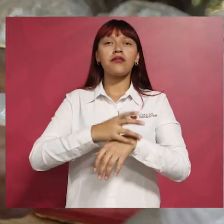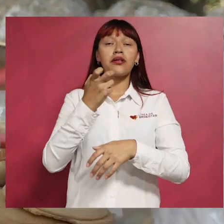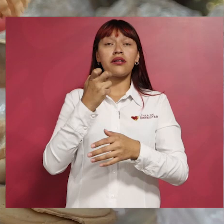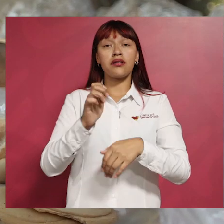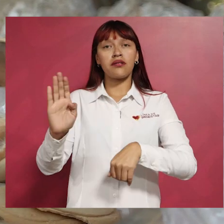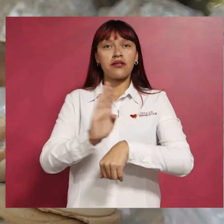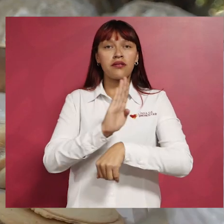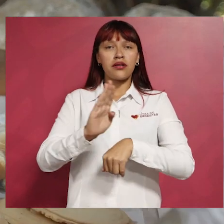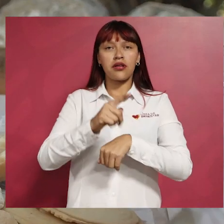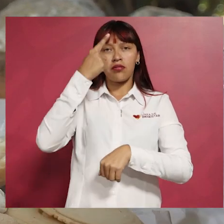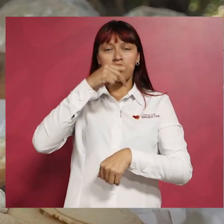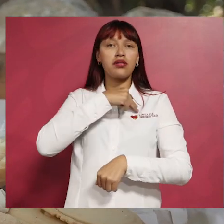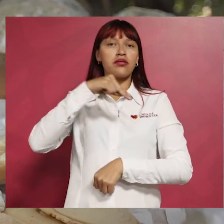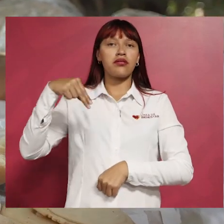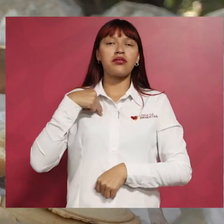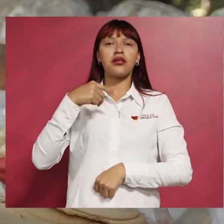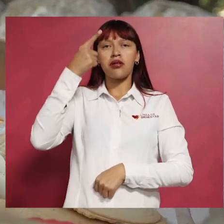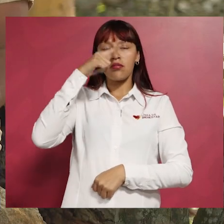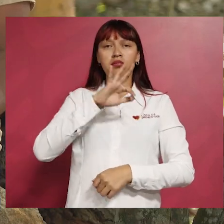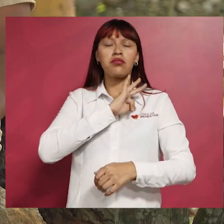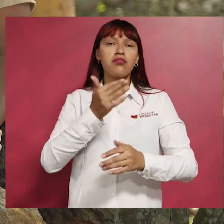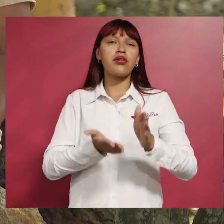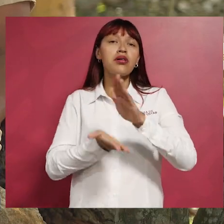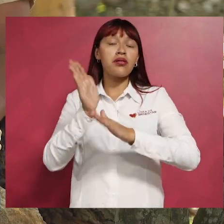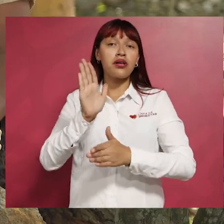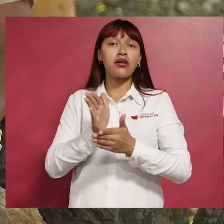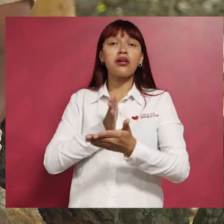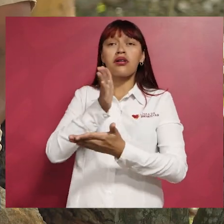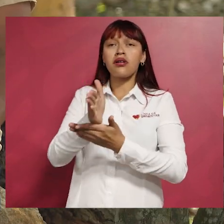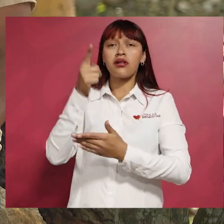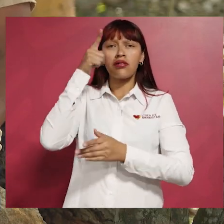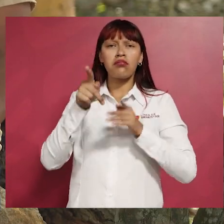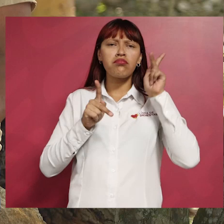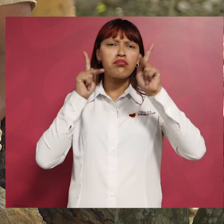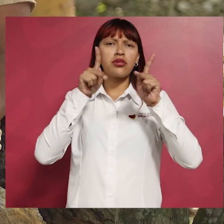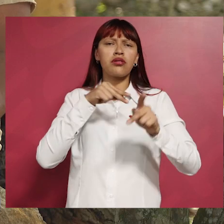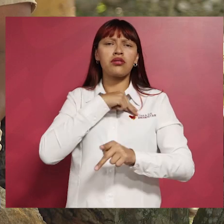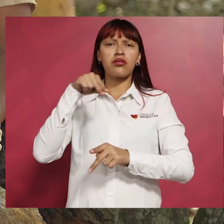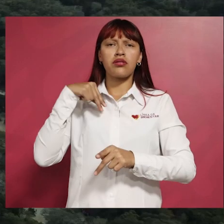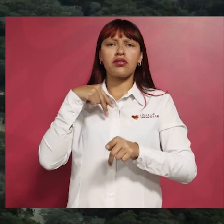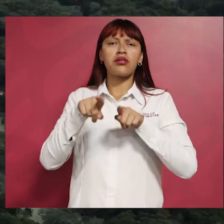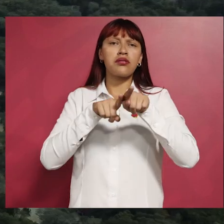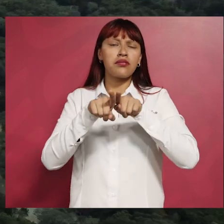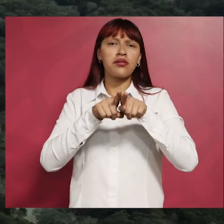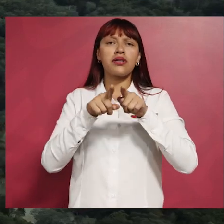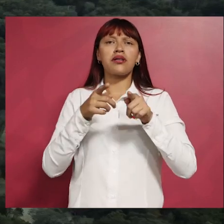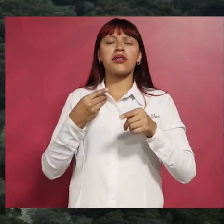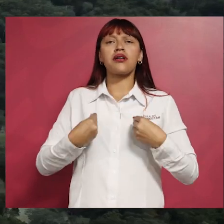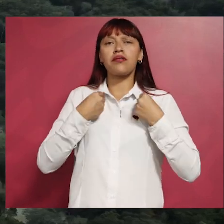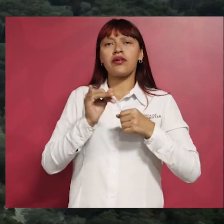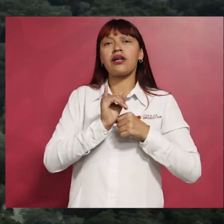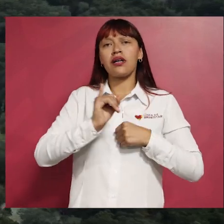un beneficio para nosotros, para irnos a ver nuestros queridos hermanos que están